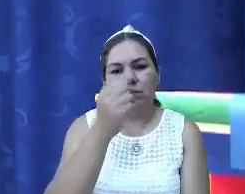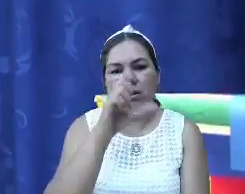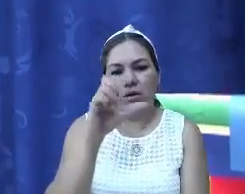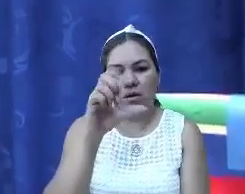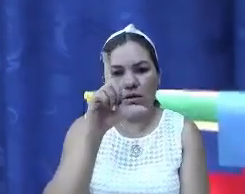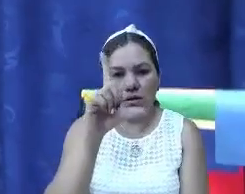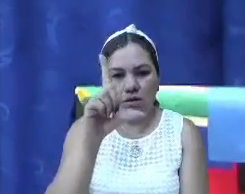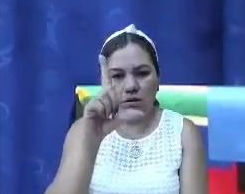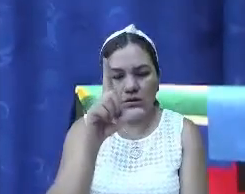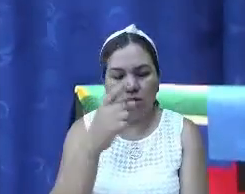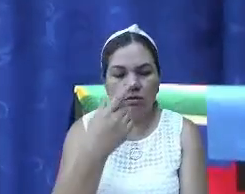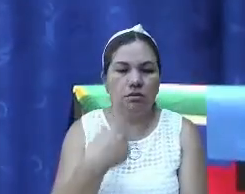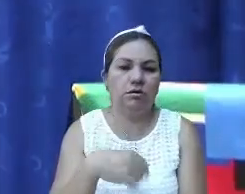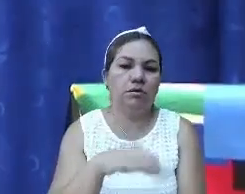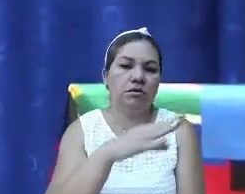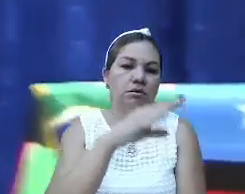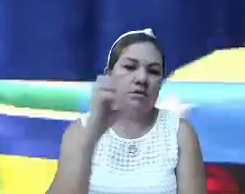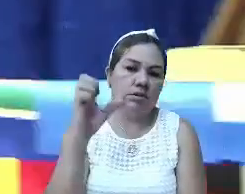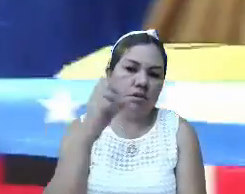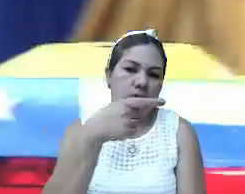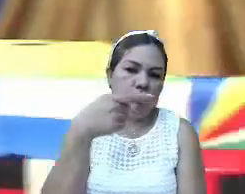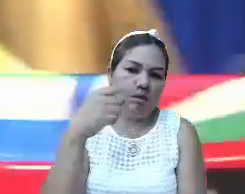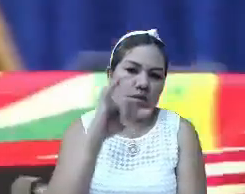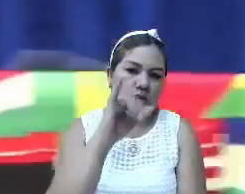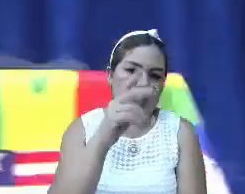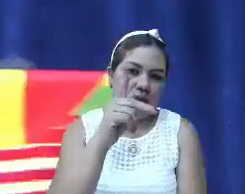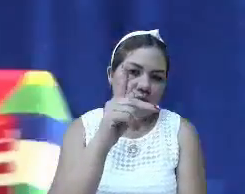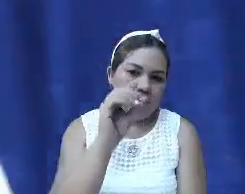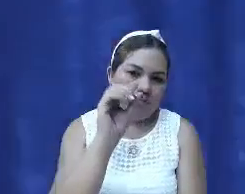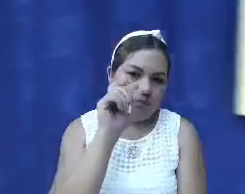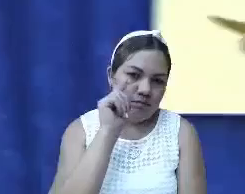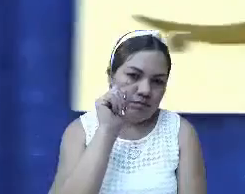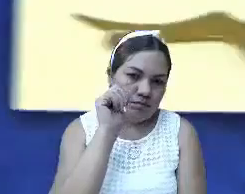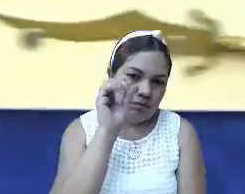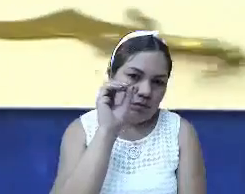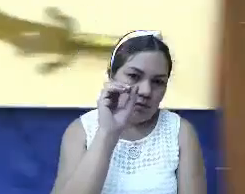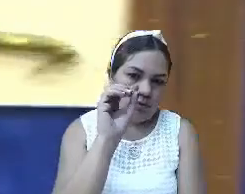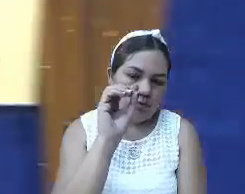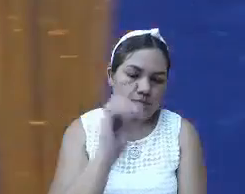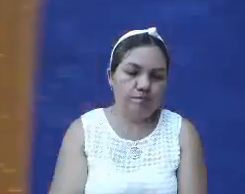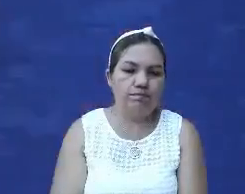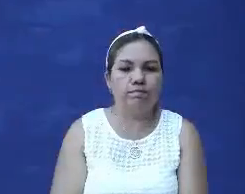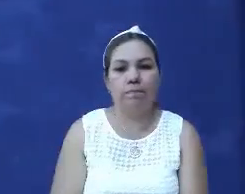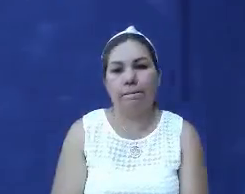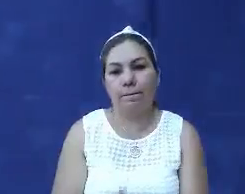Dios empezó a prosperar al pueblo de Israel. Se empezaron a multiplicar en gran manera.